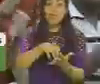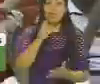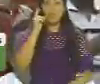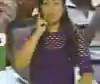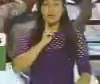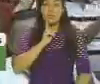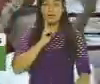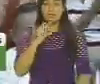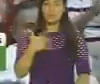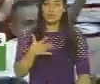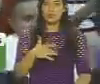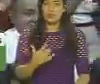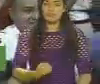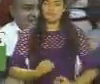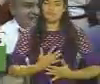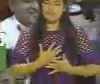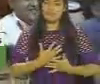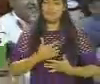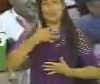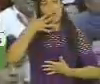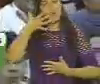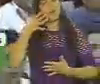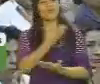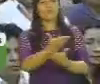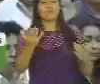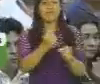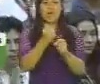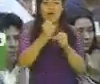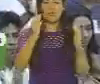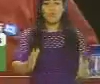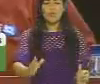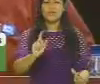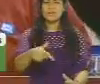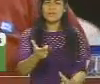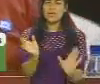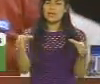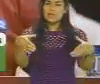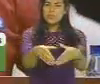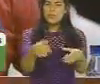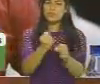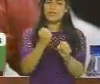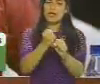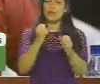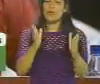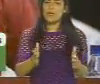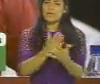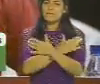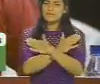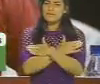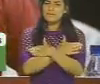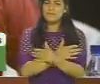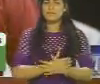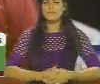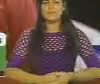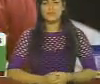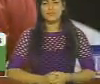Nos sentimos orgullosos de nuestra fuerza laboral, de nuestros equipos sindicales.